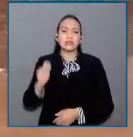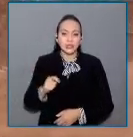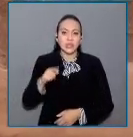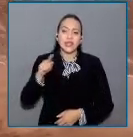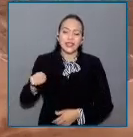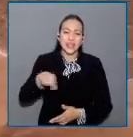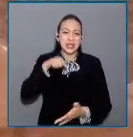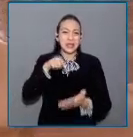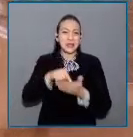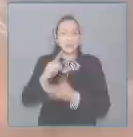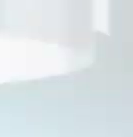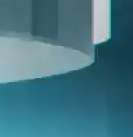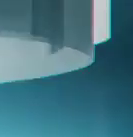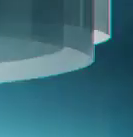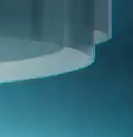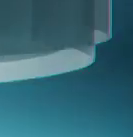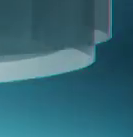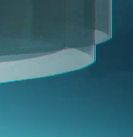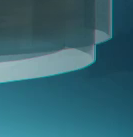tragedia.